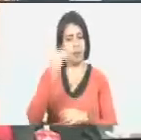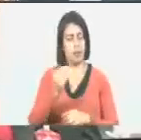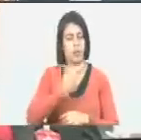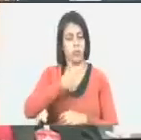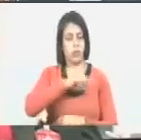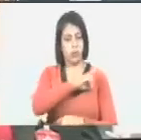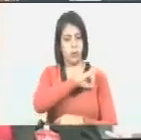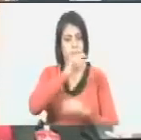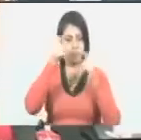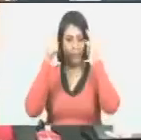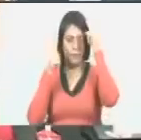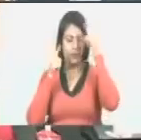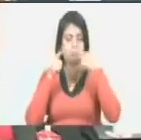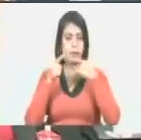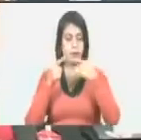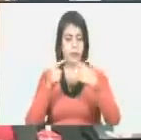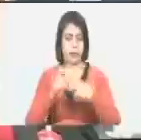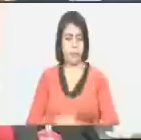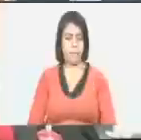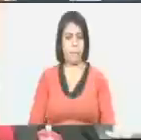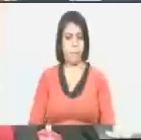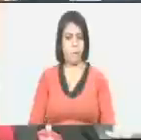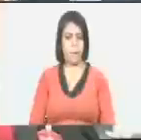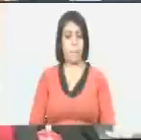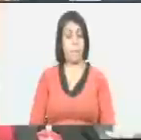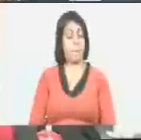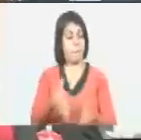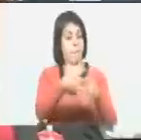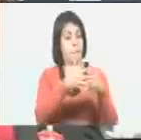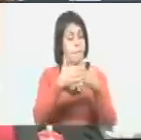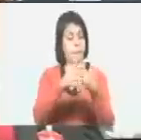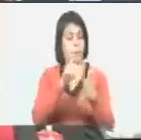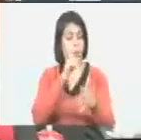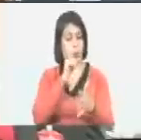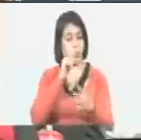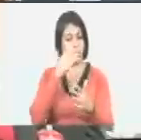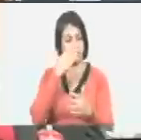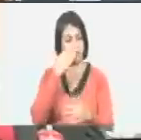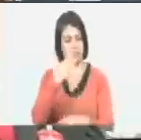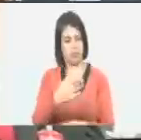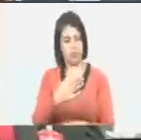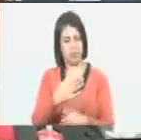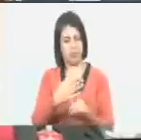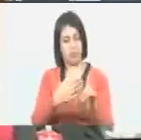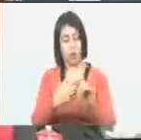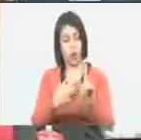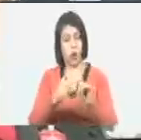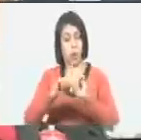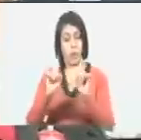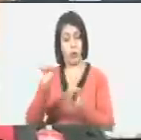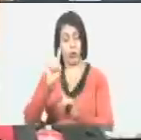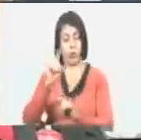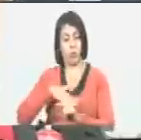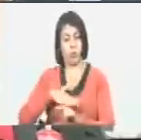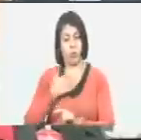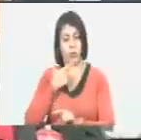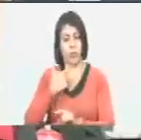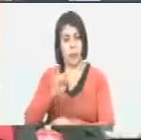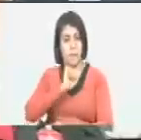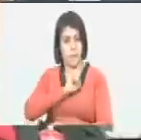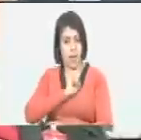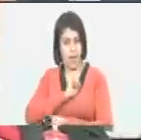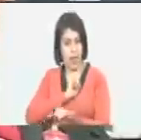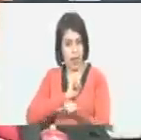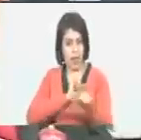nuestro comandante Chávez que expresaba: al imperio no hay que subestimarlo, pero tampoco hay que